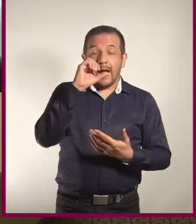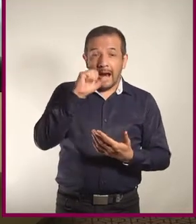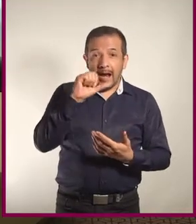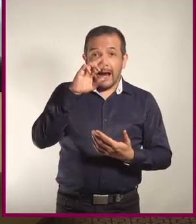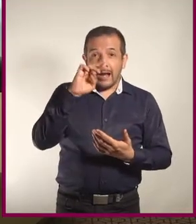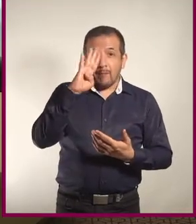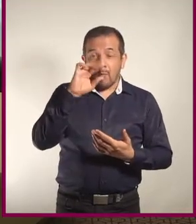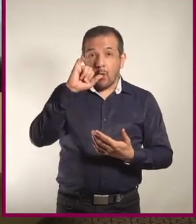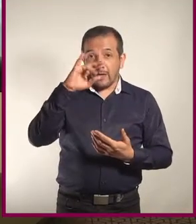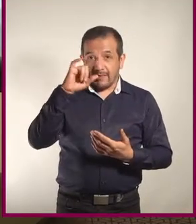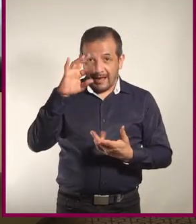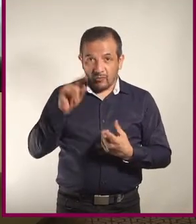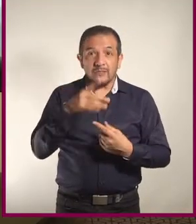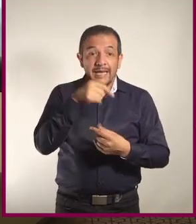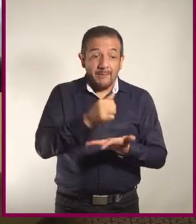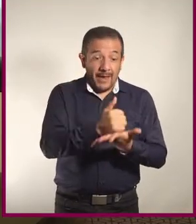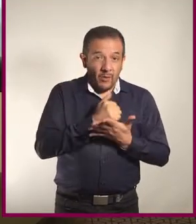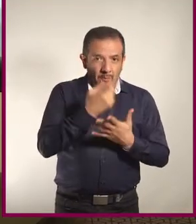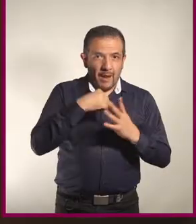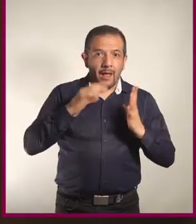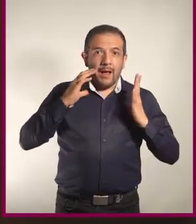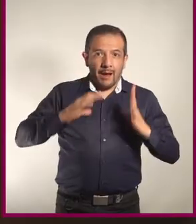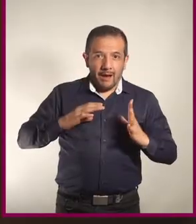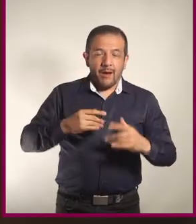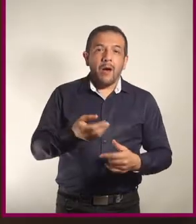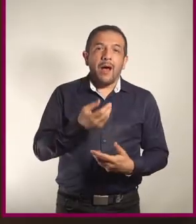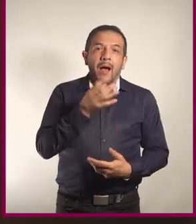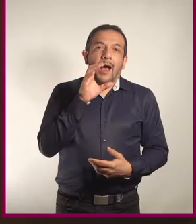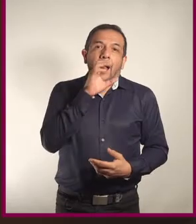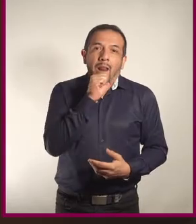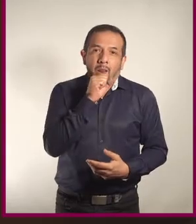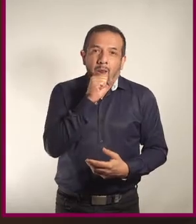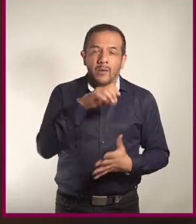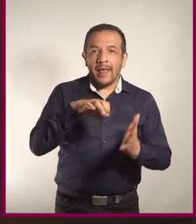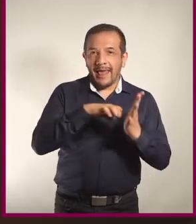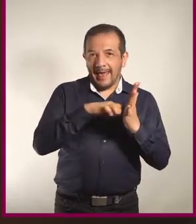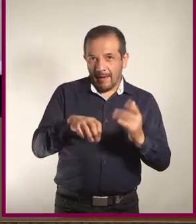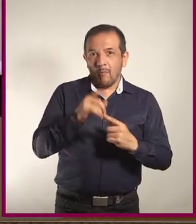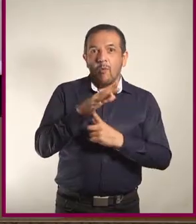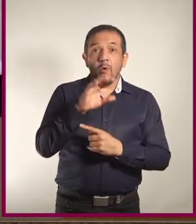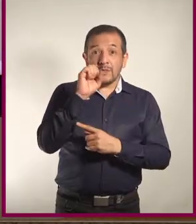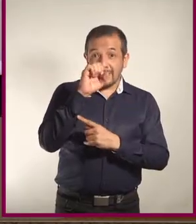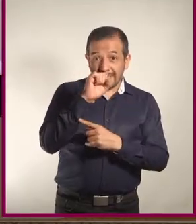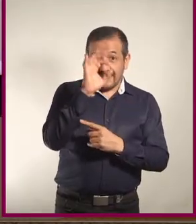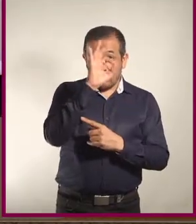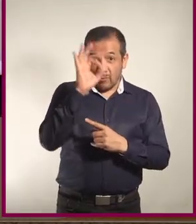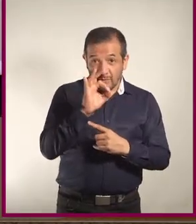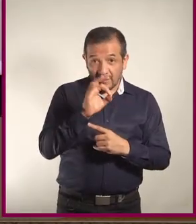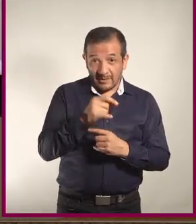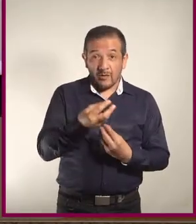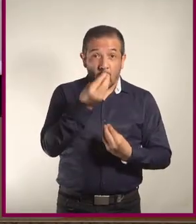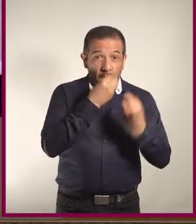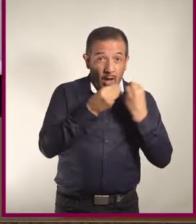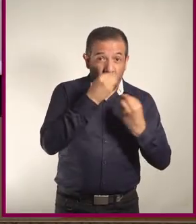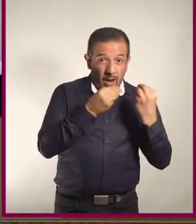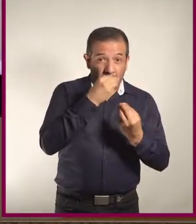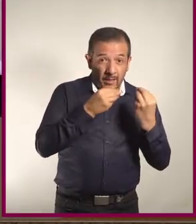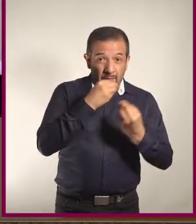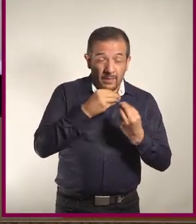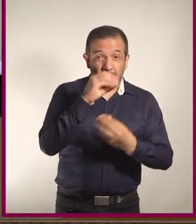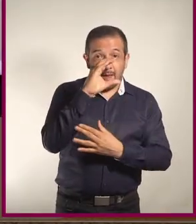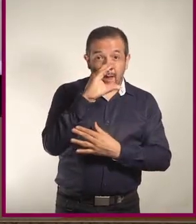los carbohidratos proporcionan calorías. Es decir, 55 a 60% del consumo